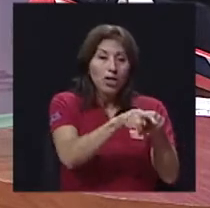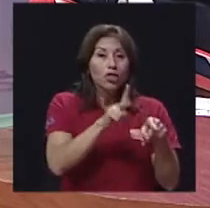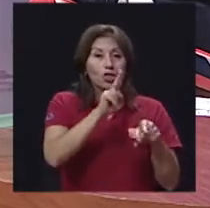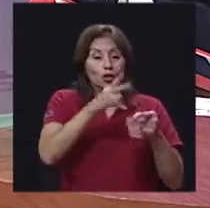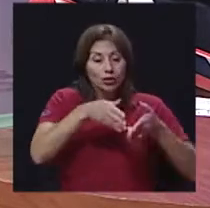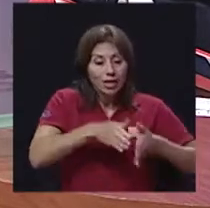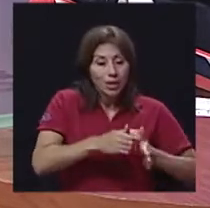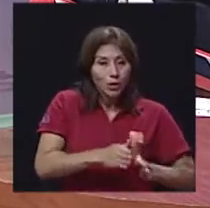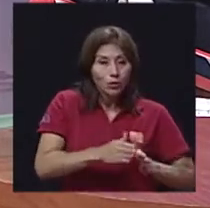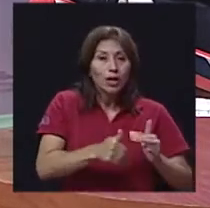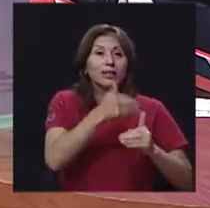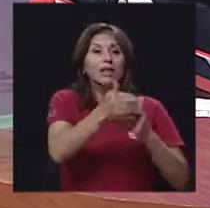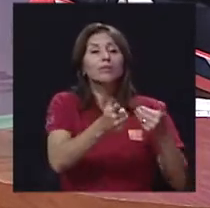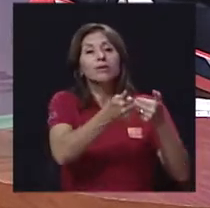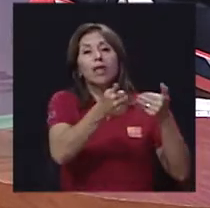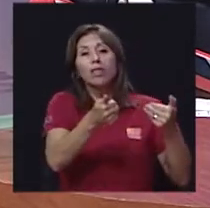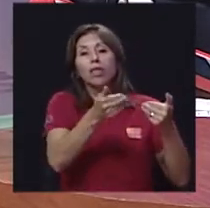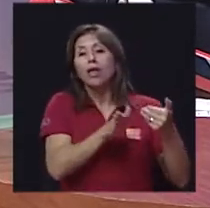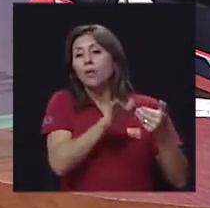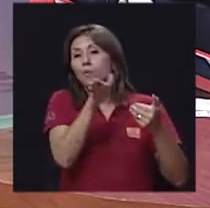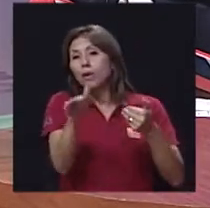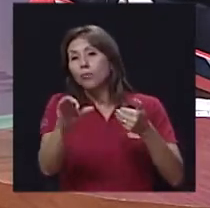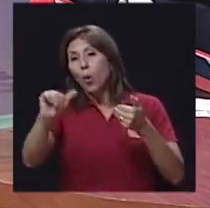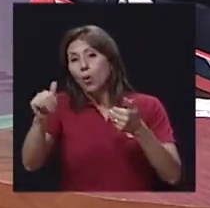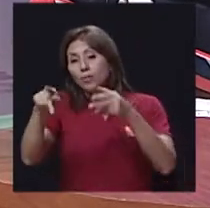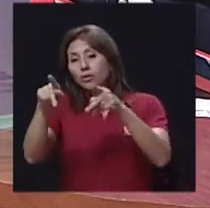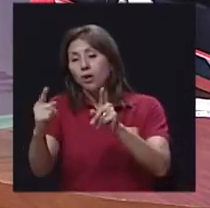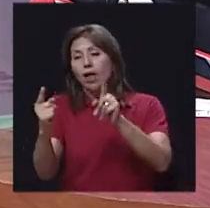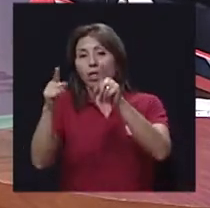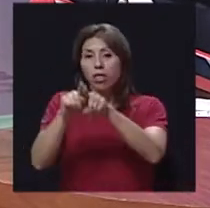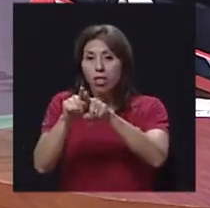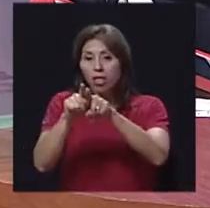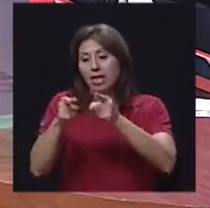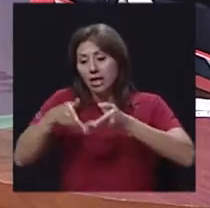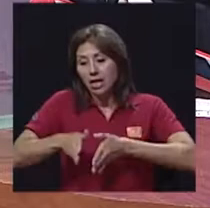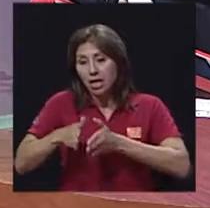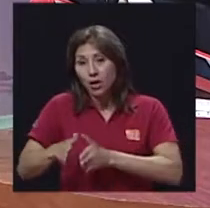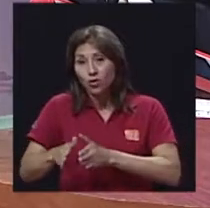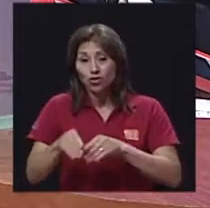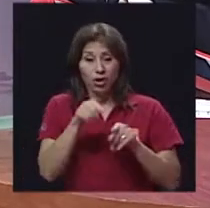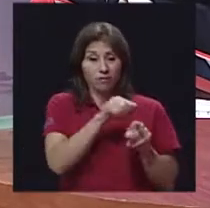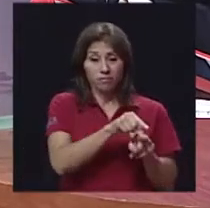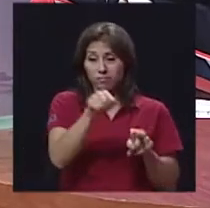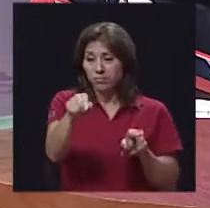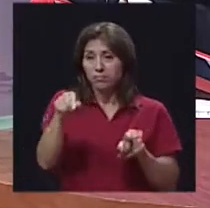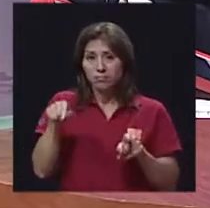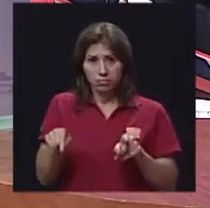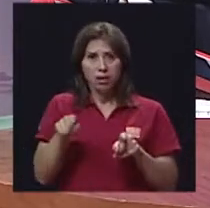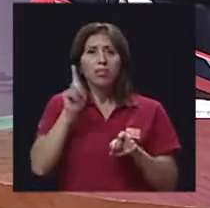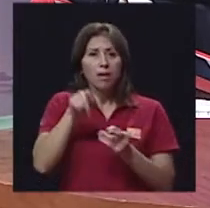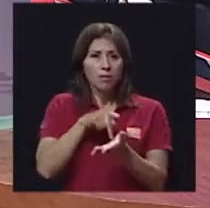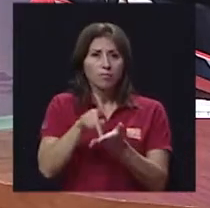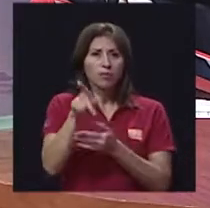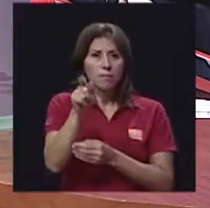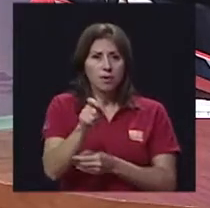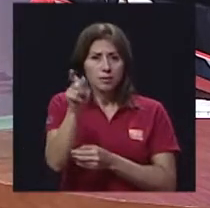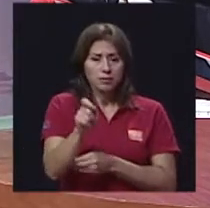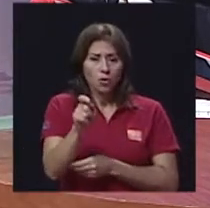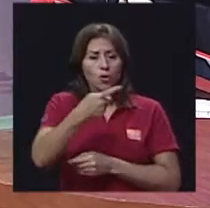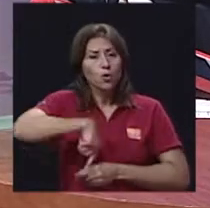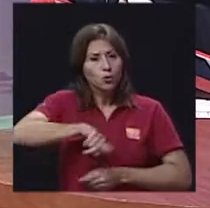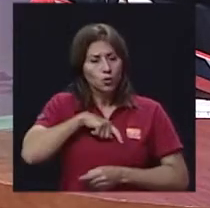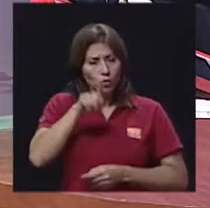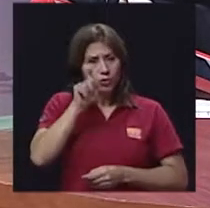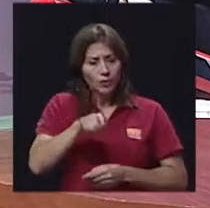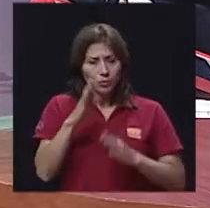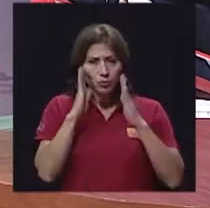y todos merecen protección. A la hora de fijar la pensión alimentaria, estamos obligados y obligados a los jueces a tomar en